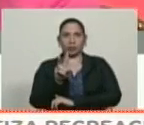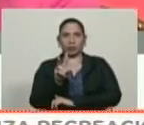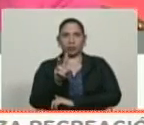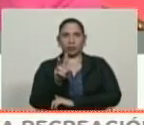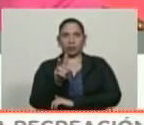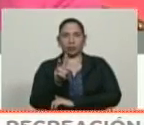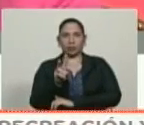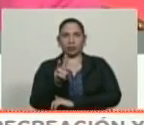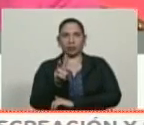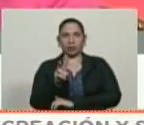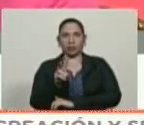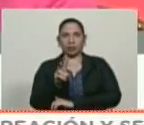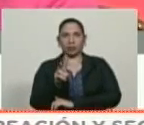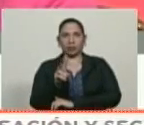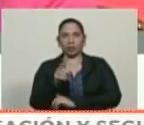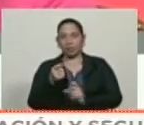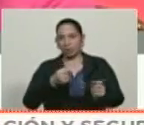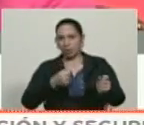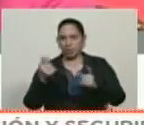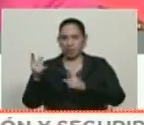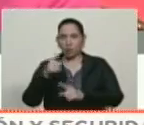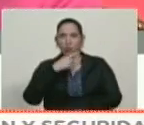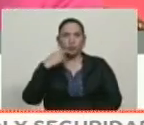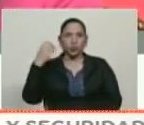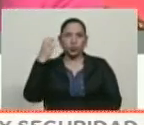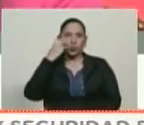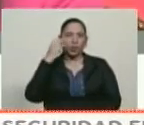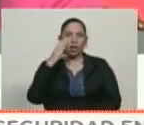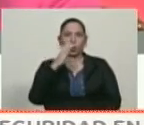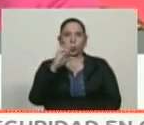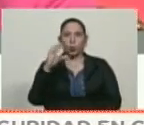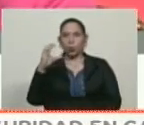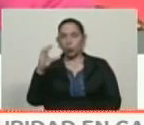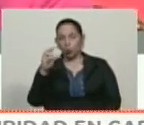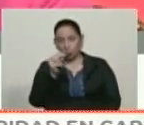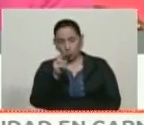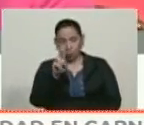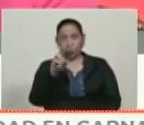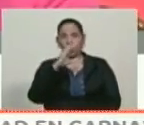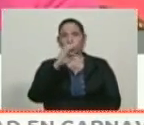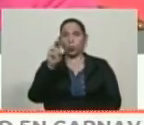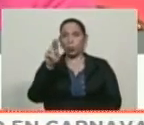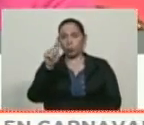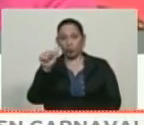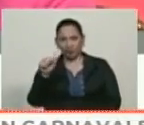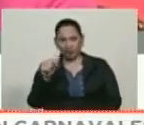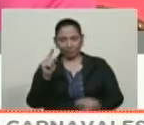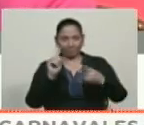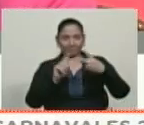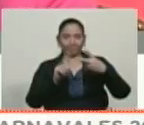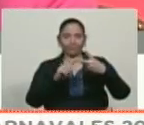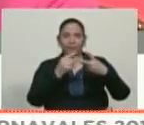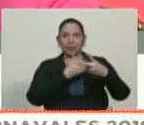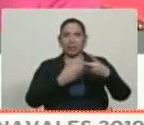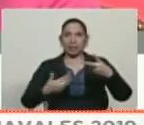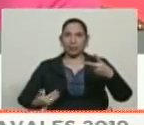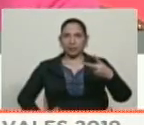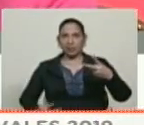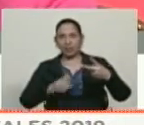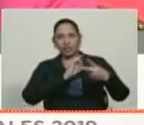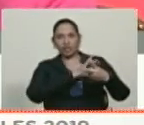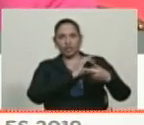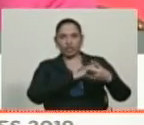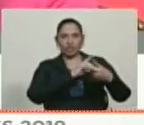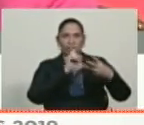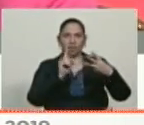Mientras se trasladó el señor Duque a Cúcuta, se trasladó el señor Piñera, el señor Elliot Abrams, el